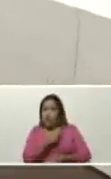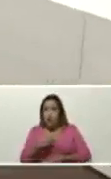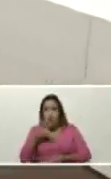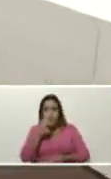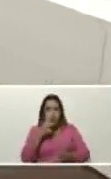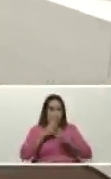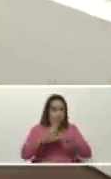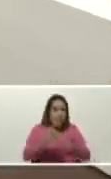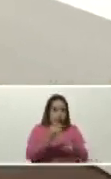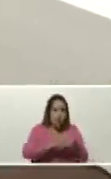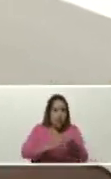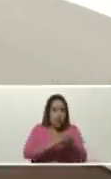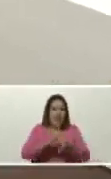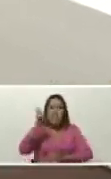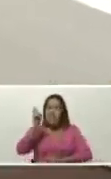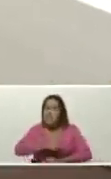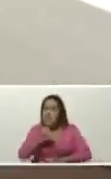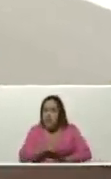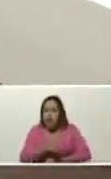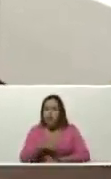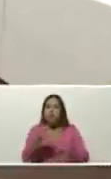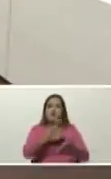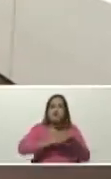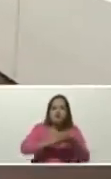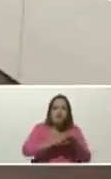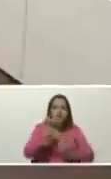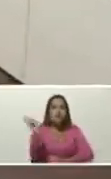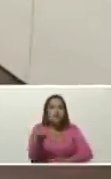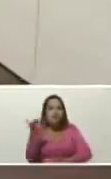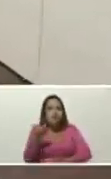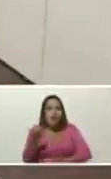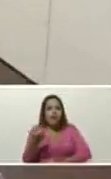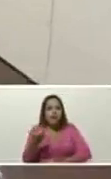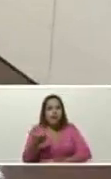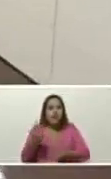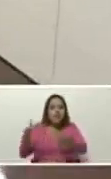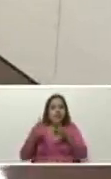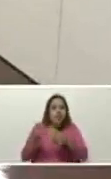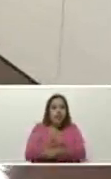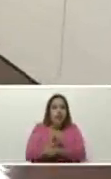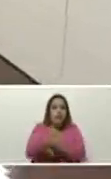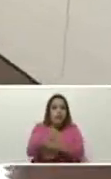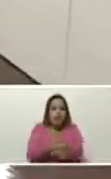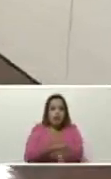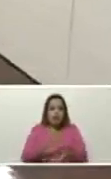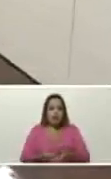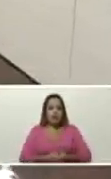resultados. Necesitamos buscar resultados y victorias tempranas,